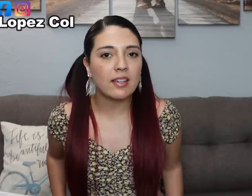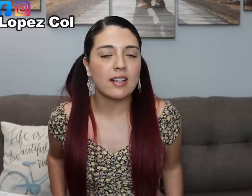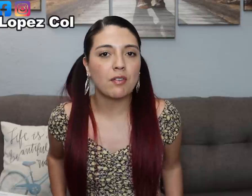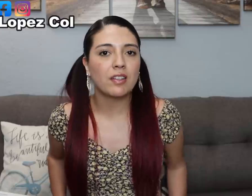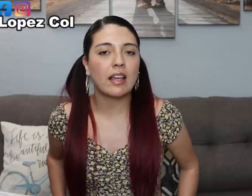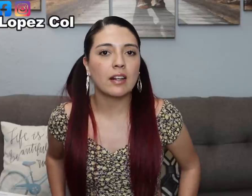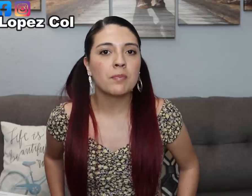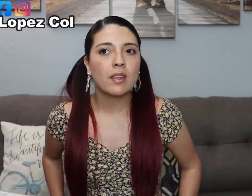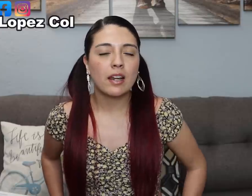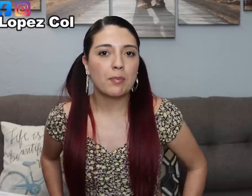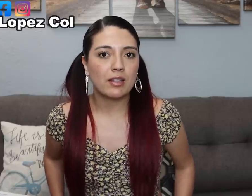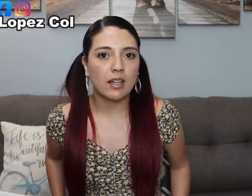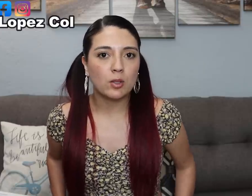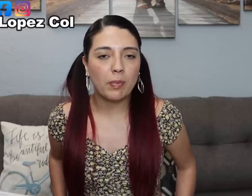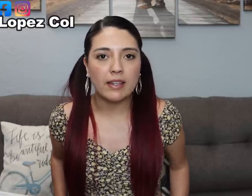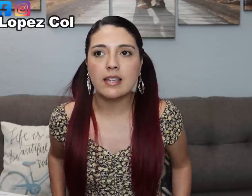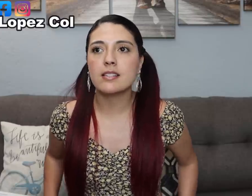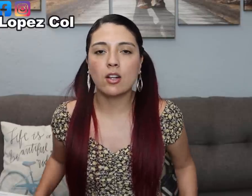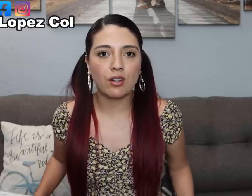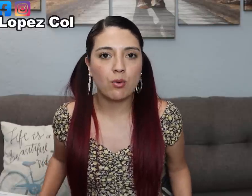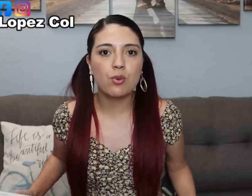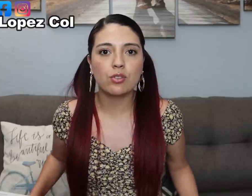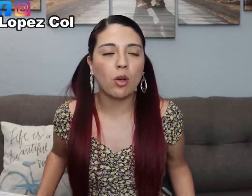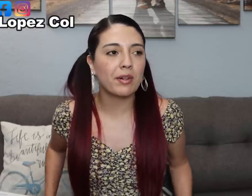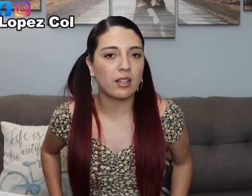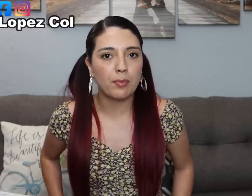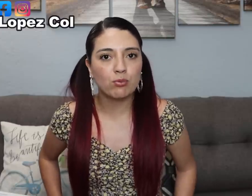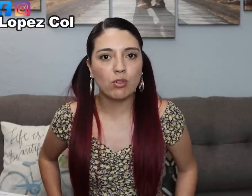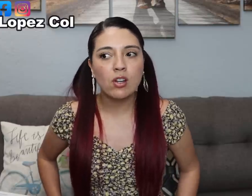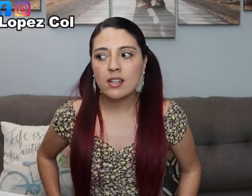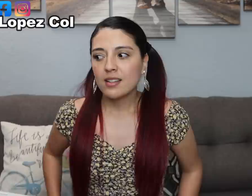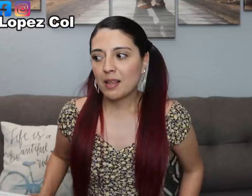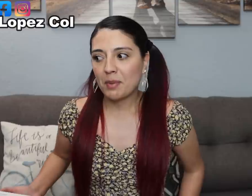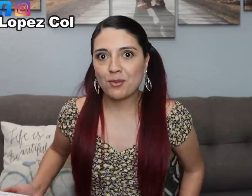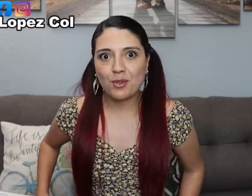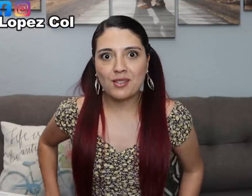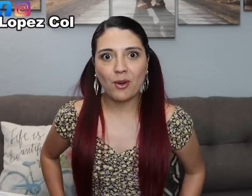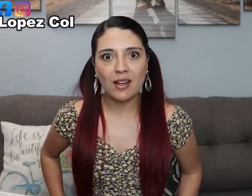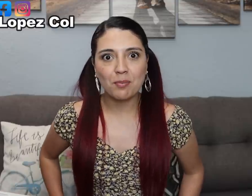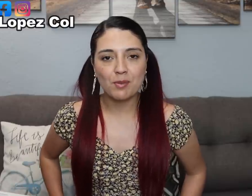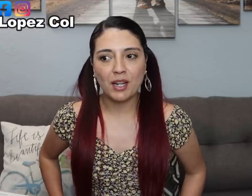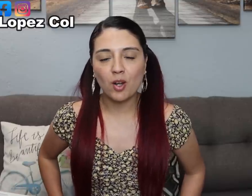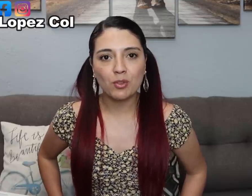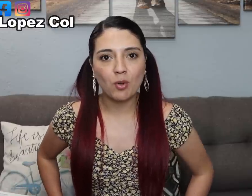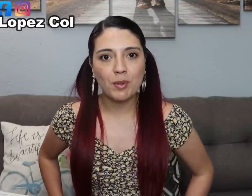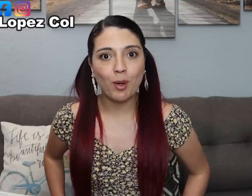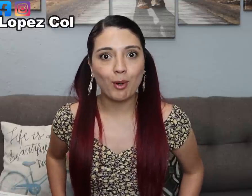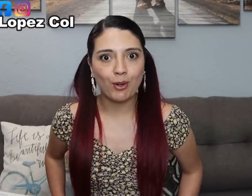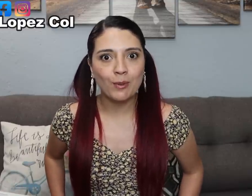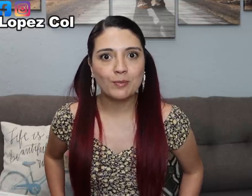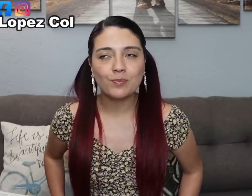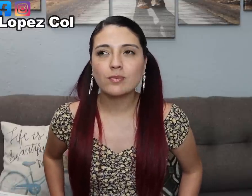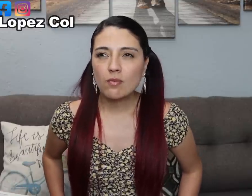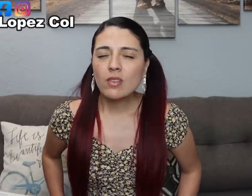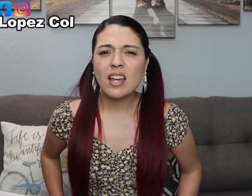otra parte que quieras defender la política de tu país y los recursos y todo, pero hasta qué punto también uno dice, oigan, pues miren cómo tengo mi pueblo,